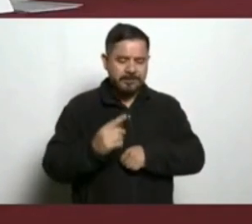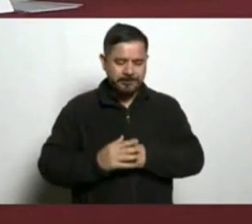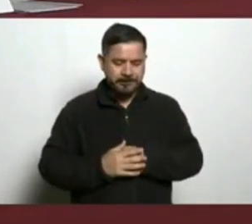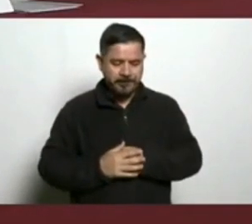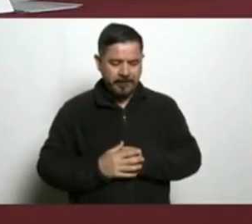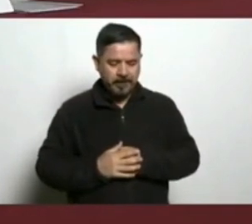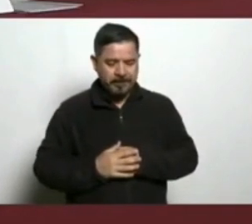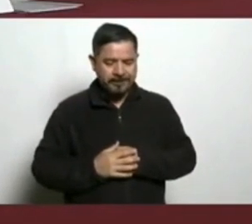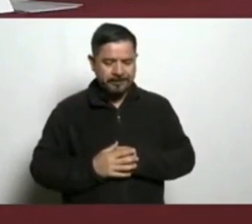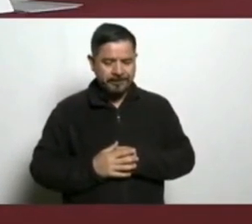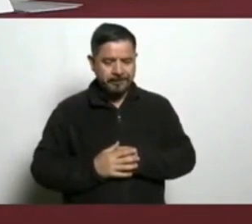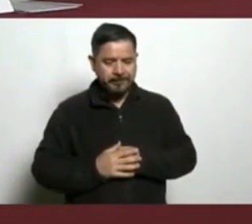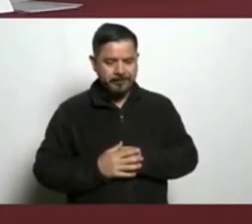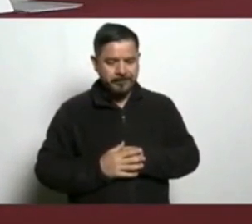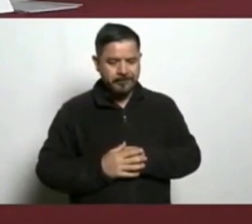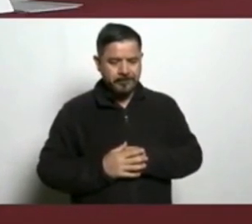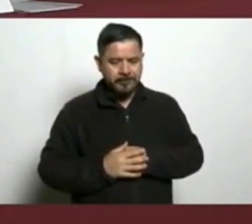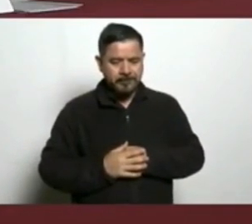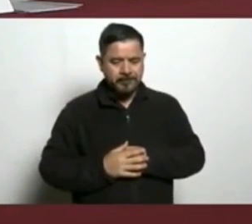había